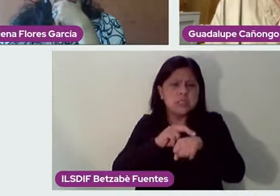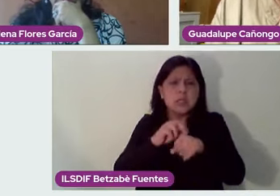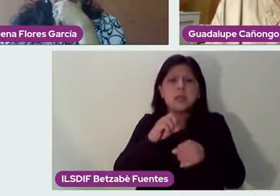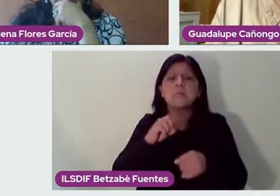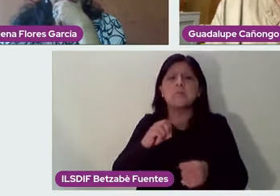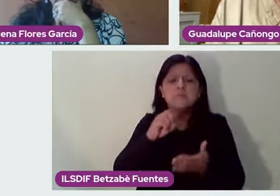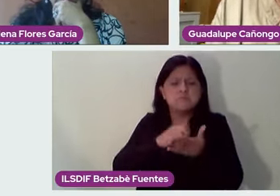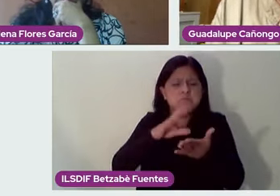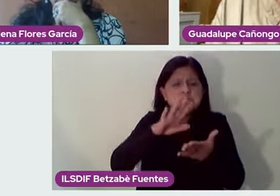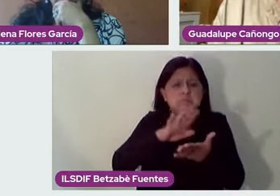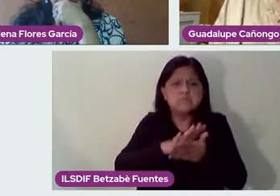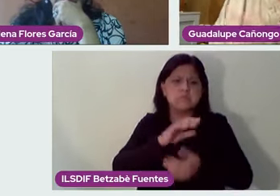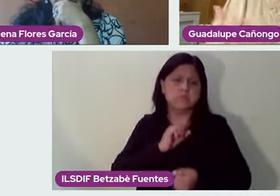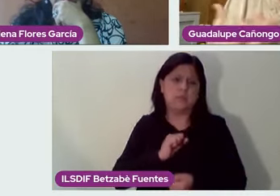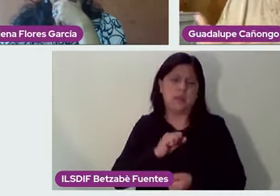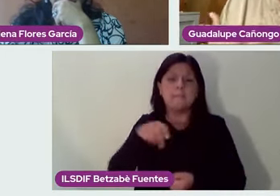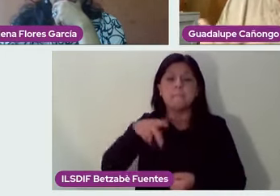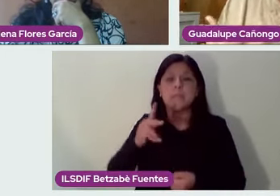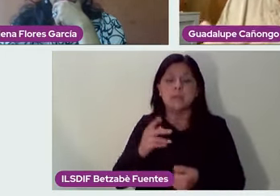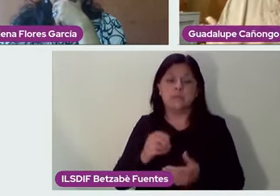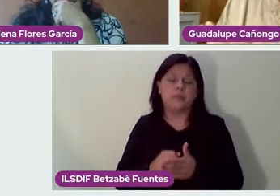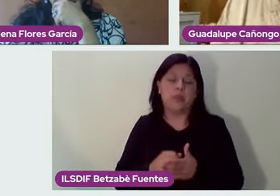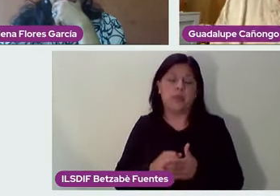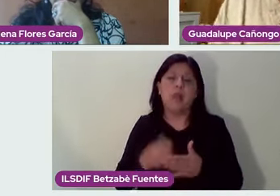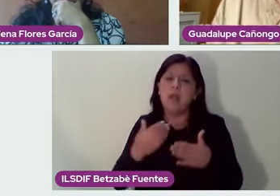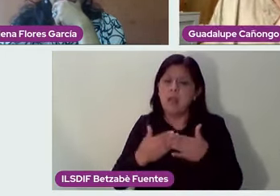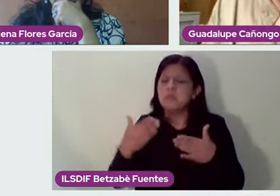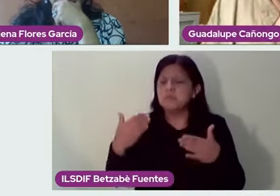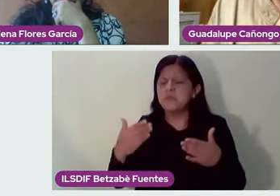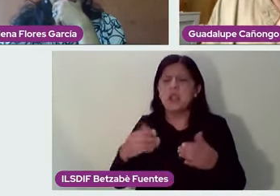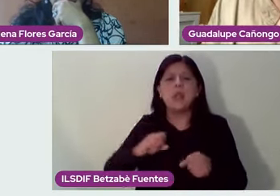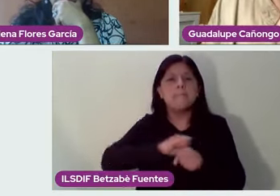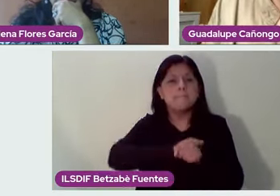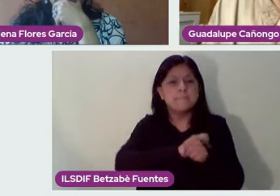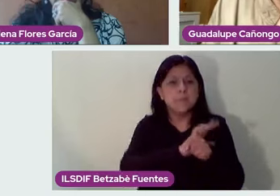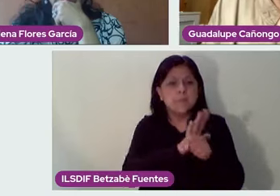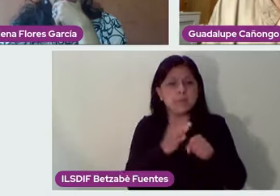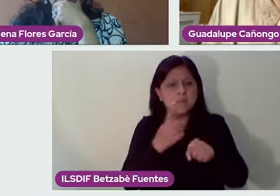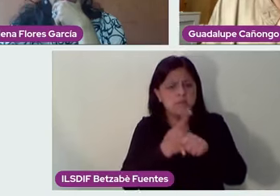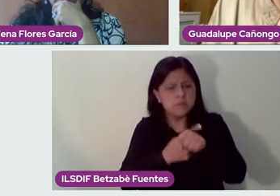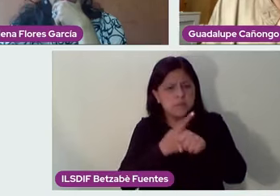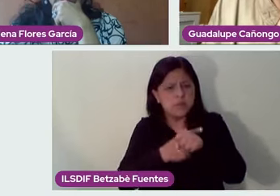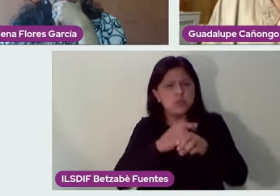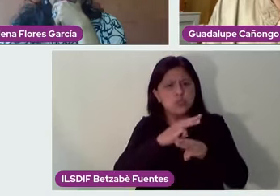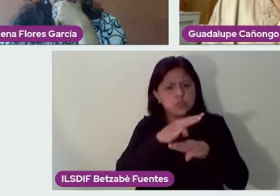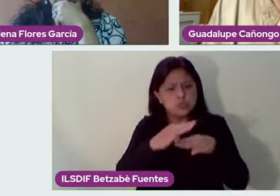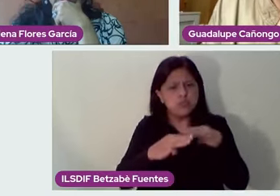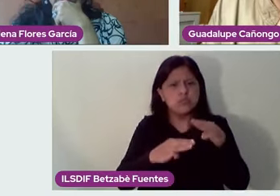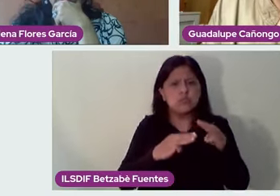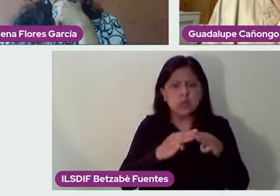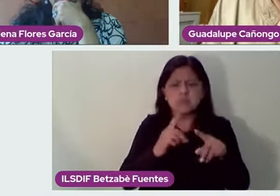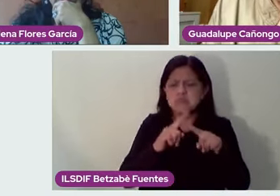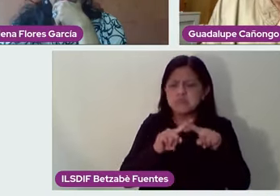partir de la pandemia, se han generado muchas cuestiones, cotidianas. Pensemos,